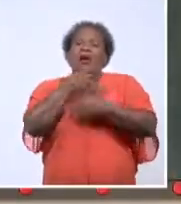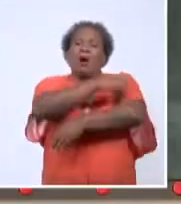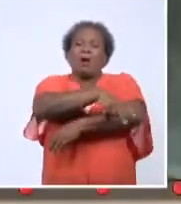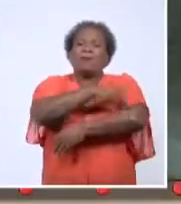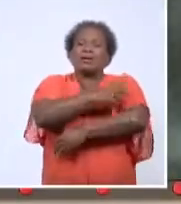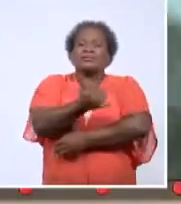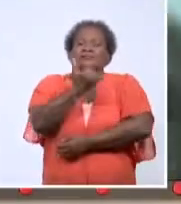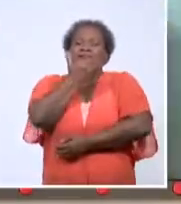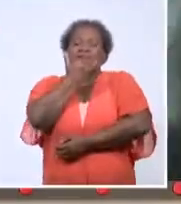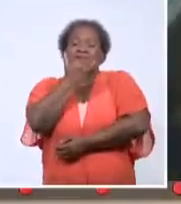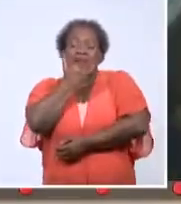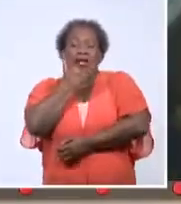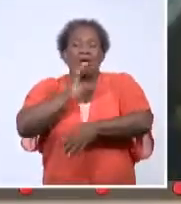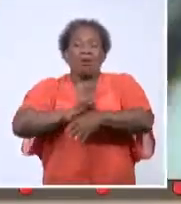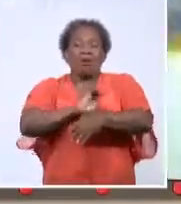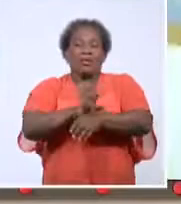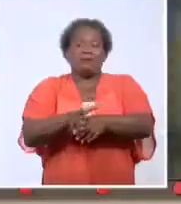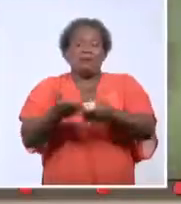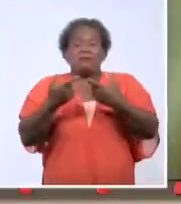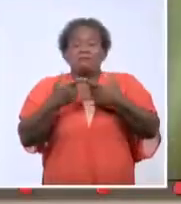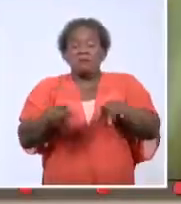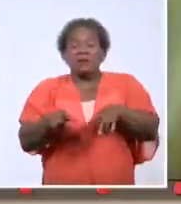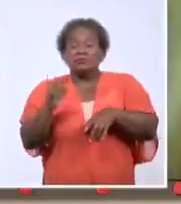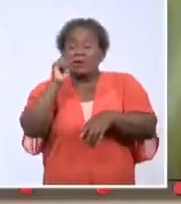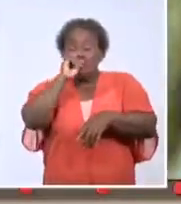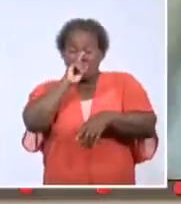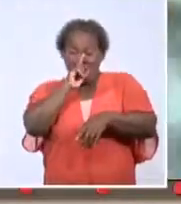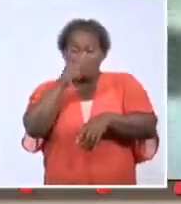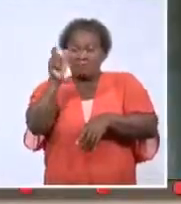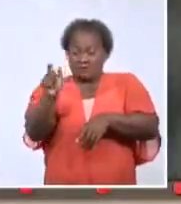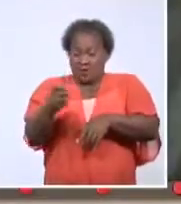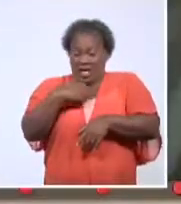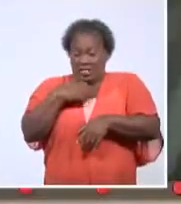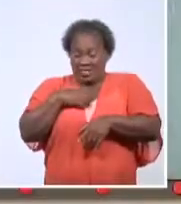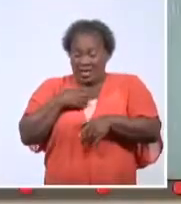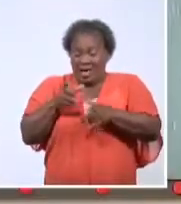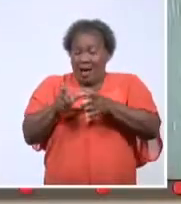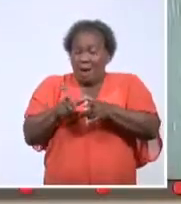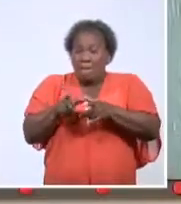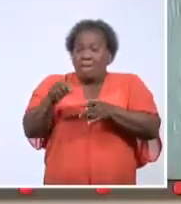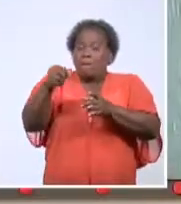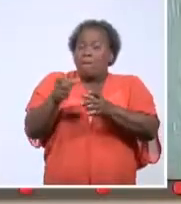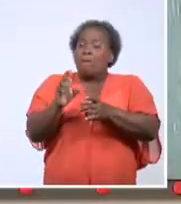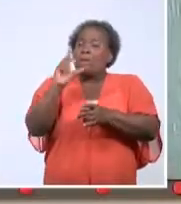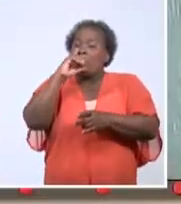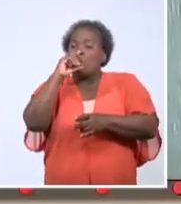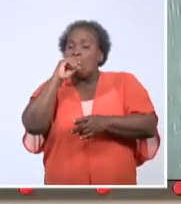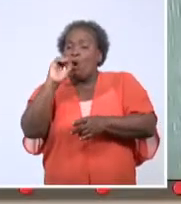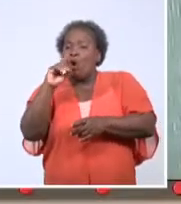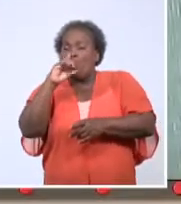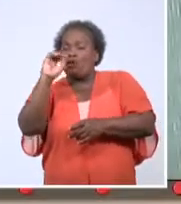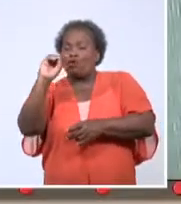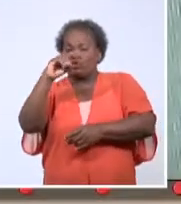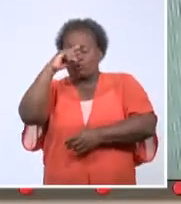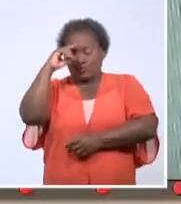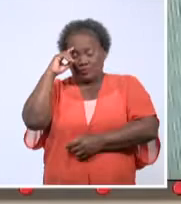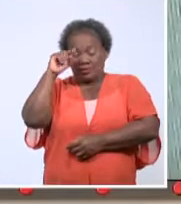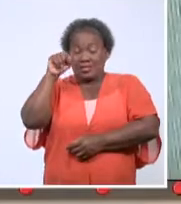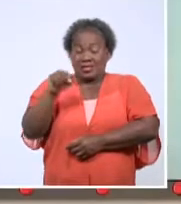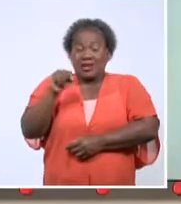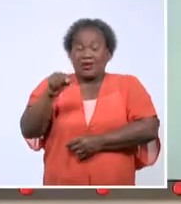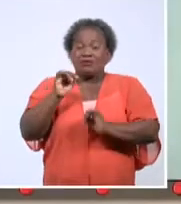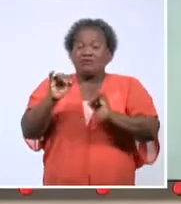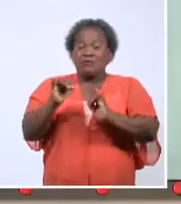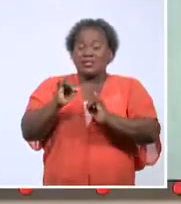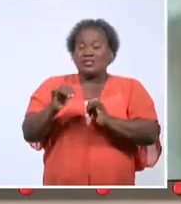inclinando la balanza a favor de los tenedores de bonos, el capital financiero. También es cierto que los datos apuntan a una contracción menos severa de la